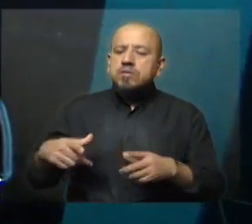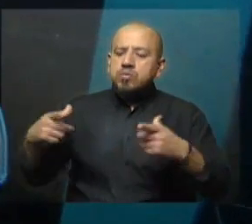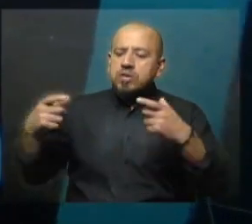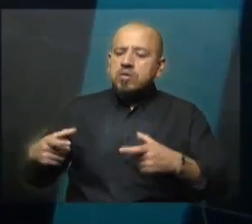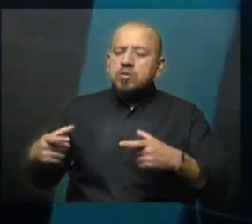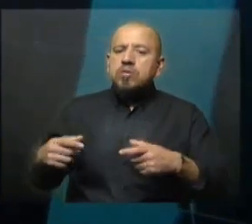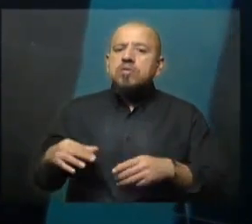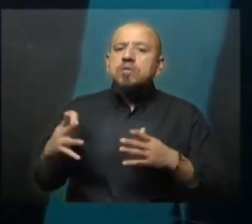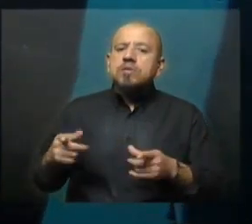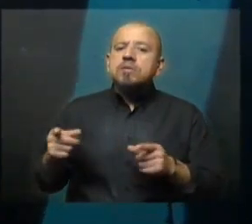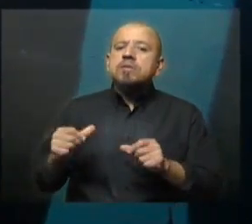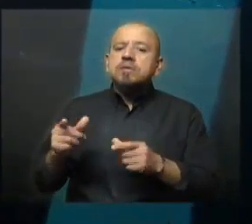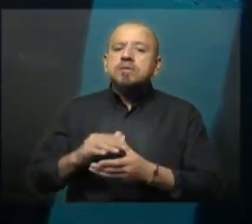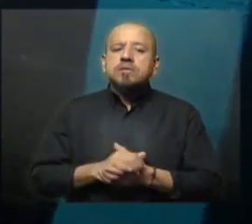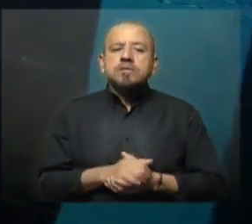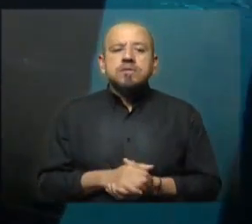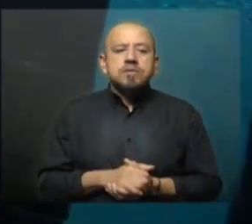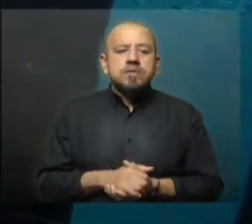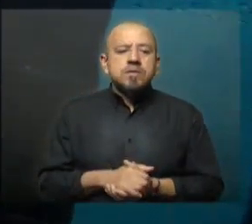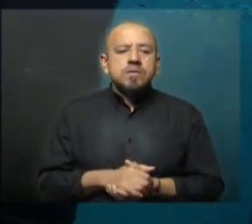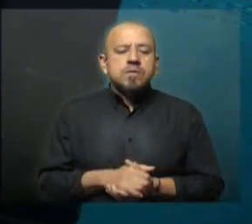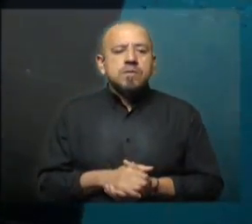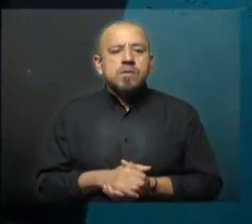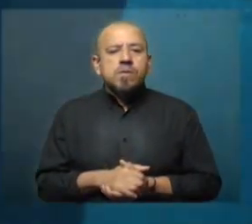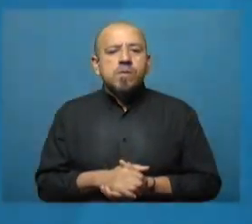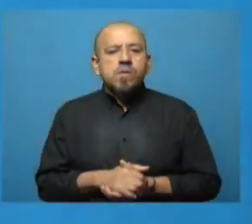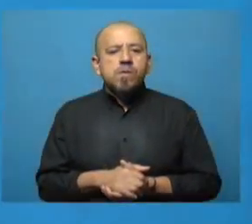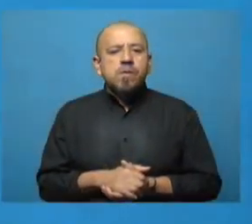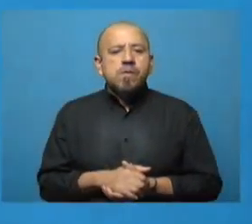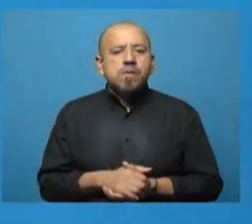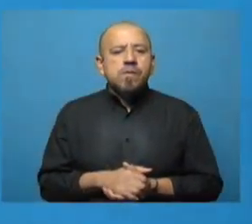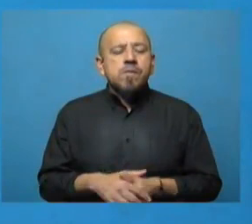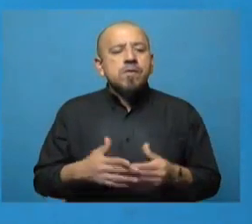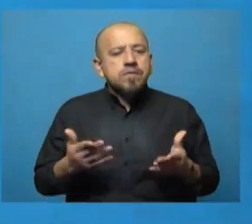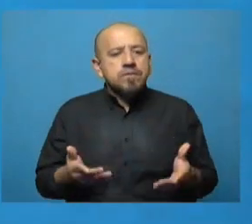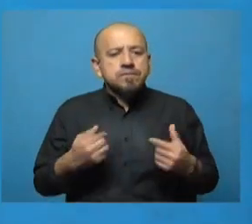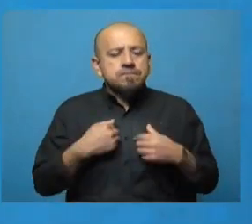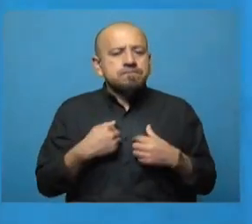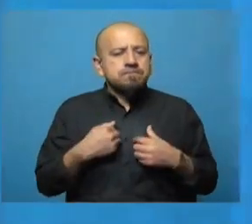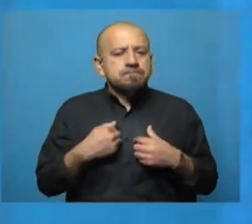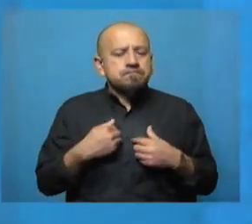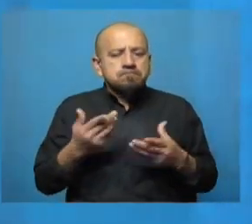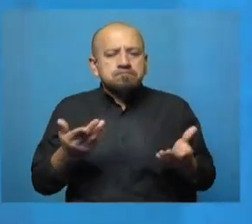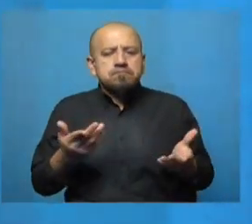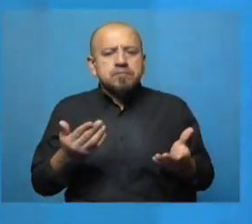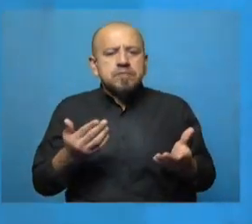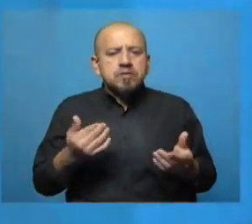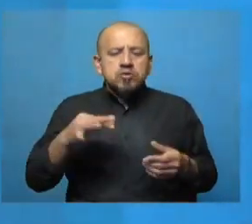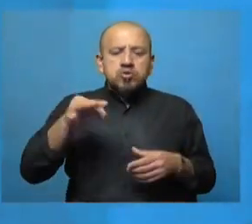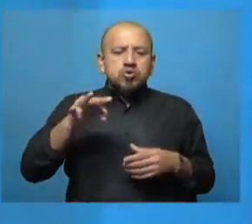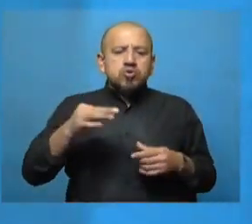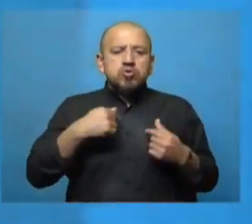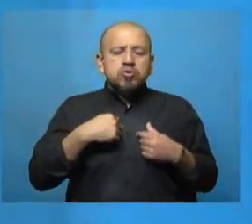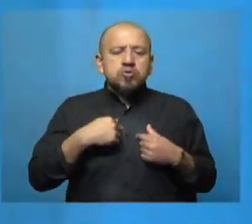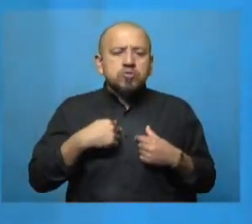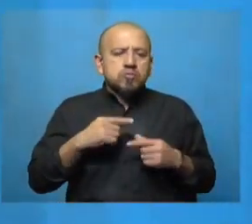que te llevó a eso Bueno yo jamás me creí demasiado que yo solista podría funcionar